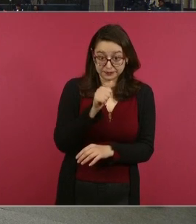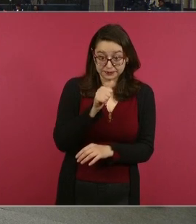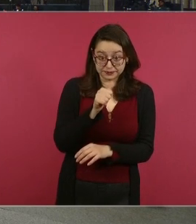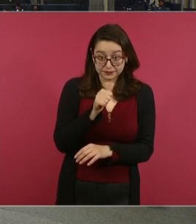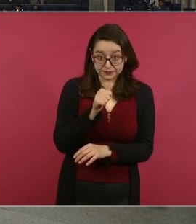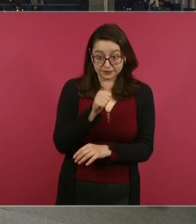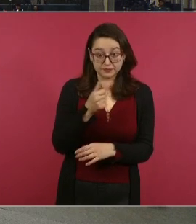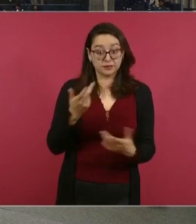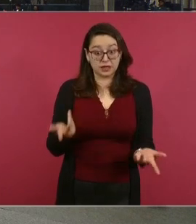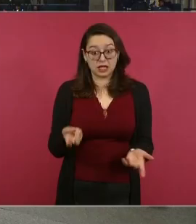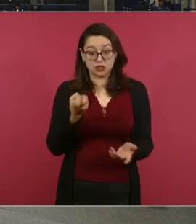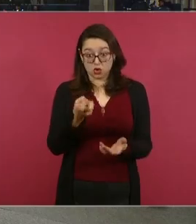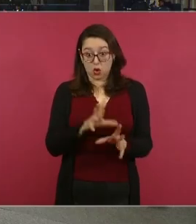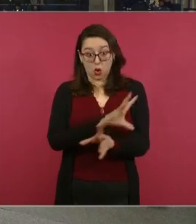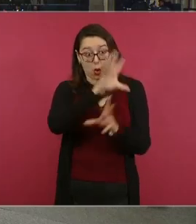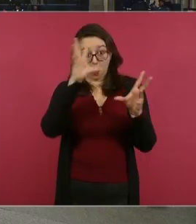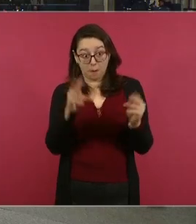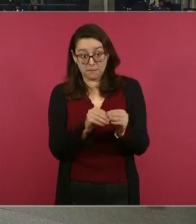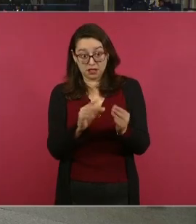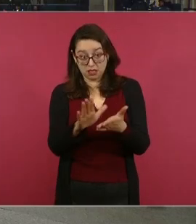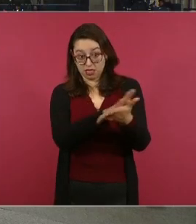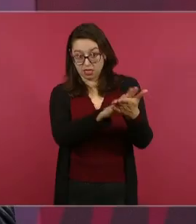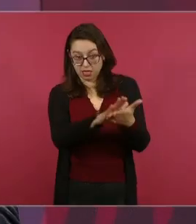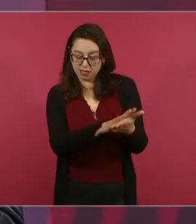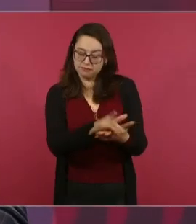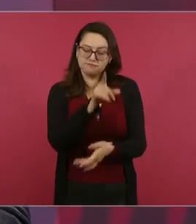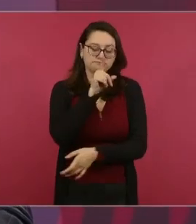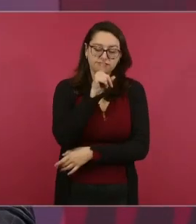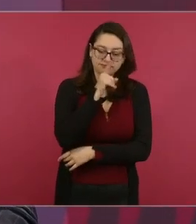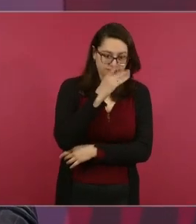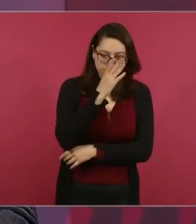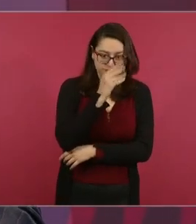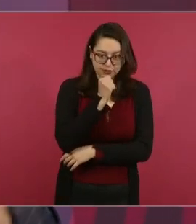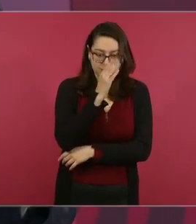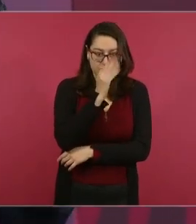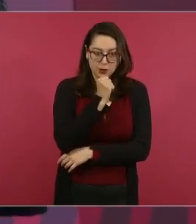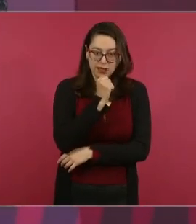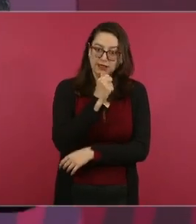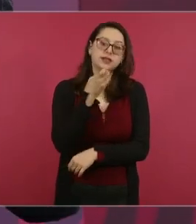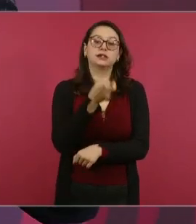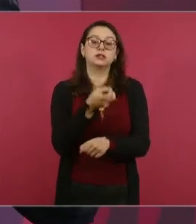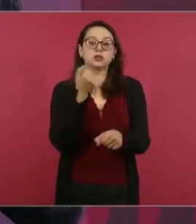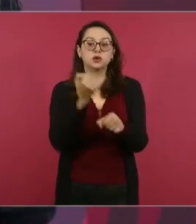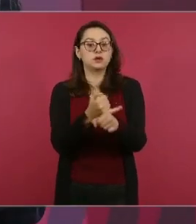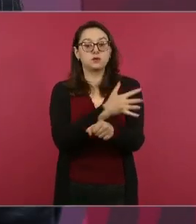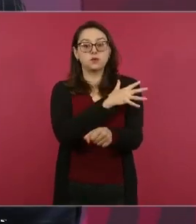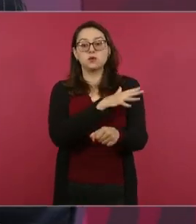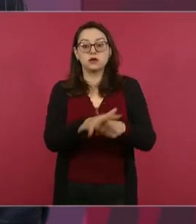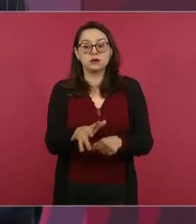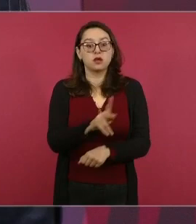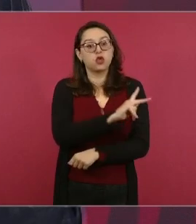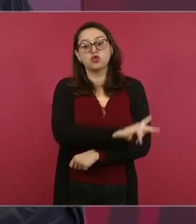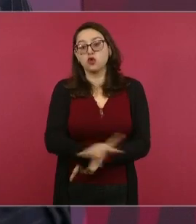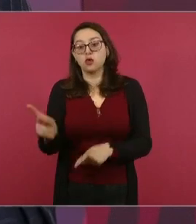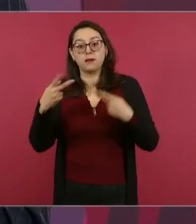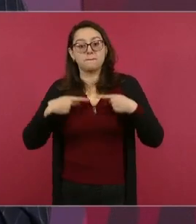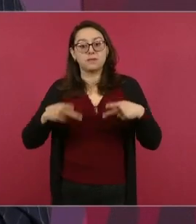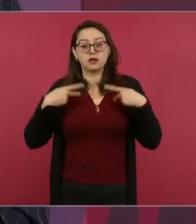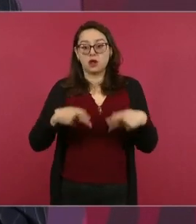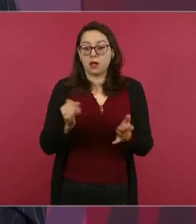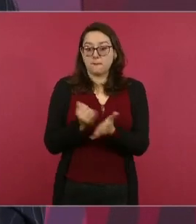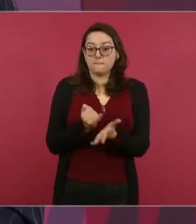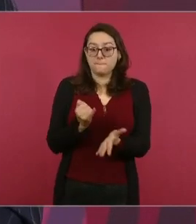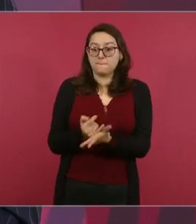podemos condonar impuestos a nadie, porque todo eso es